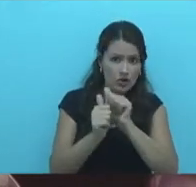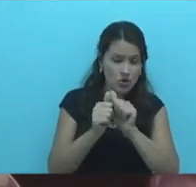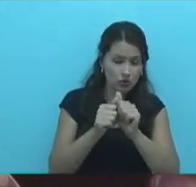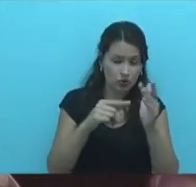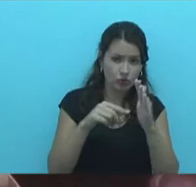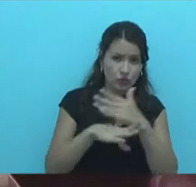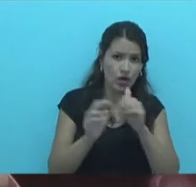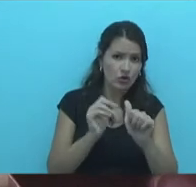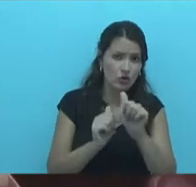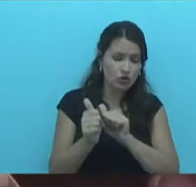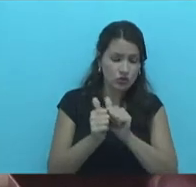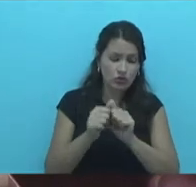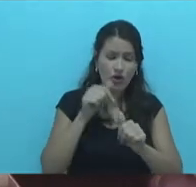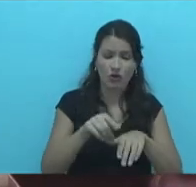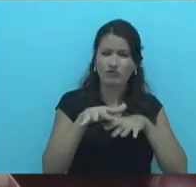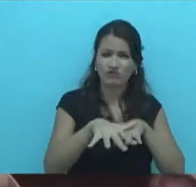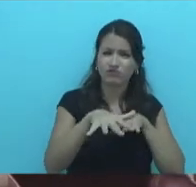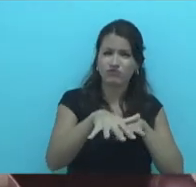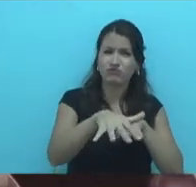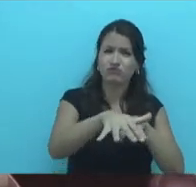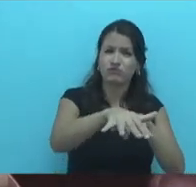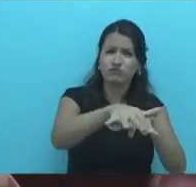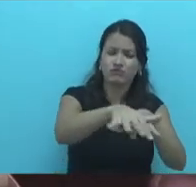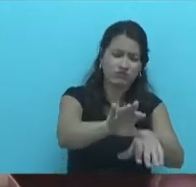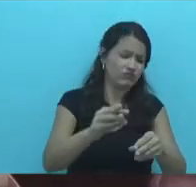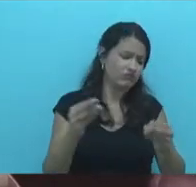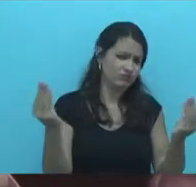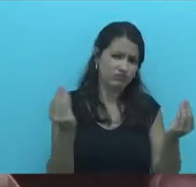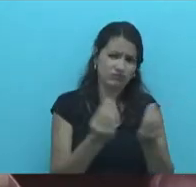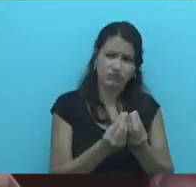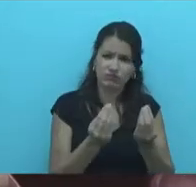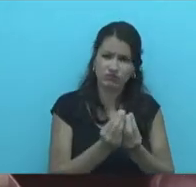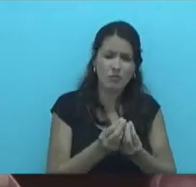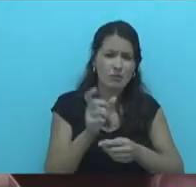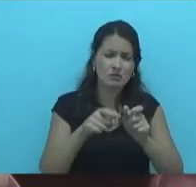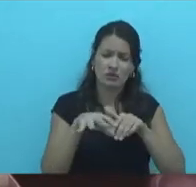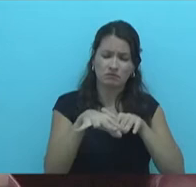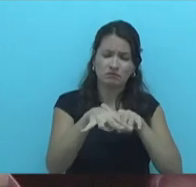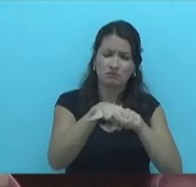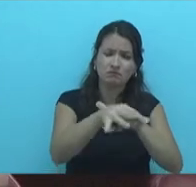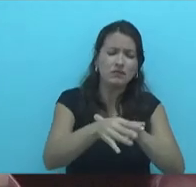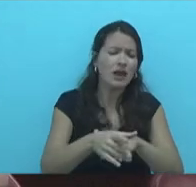preocupación en las familias, en los comercios, en las industrias.